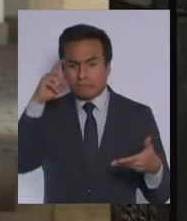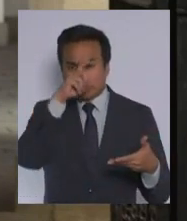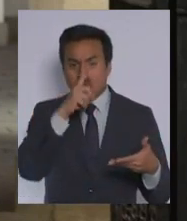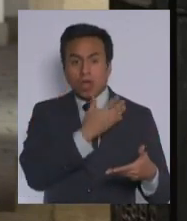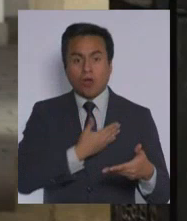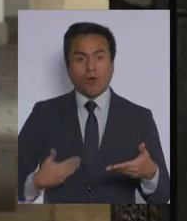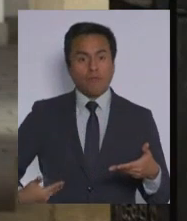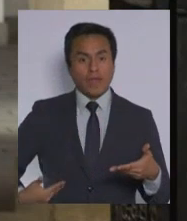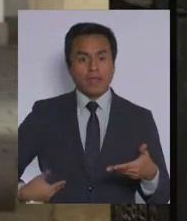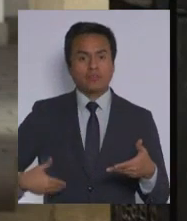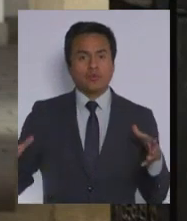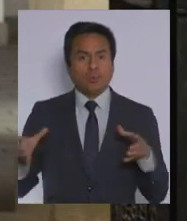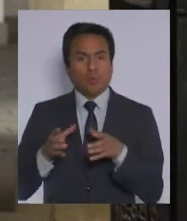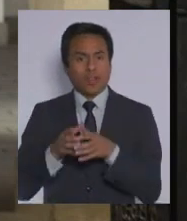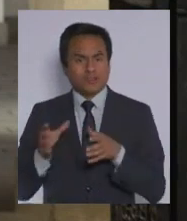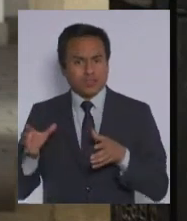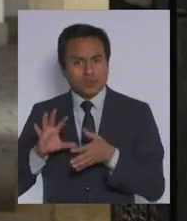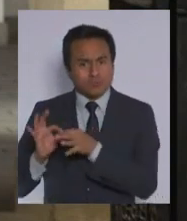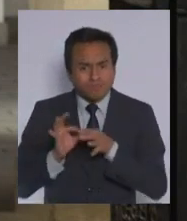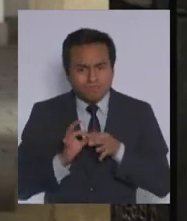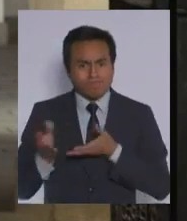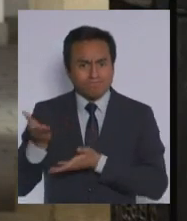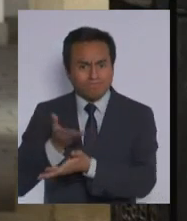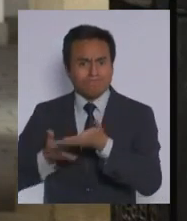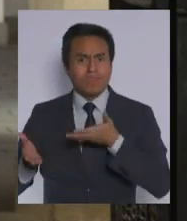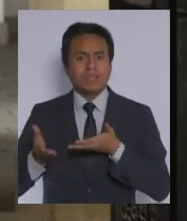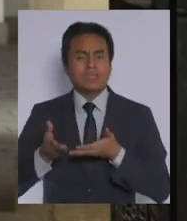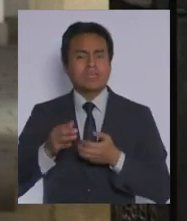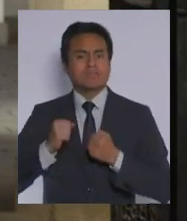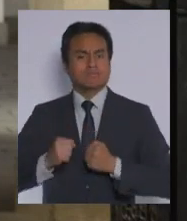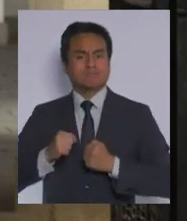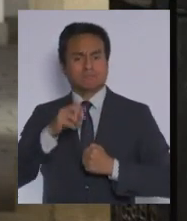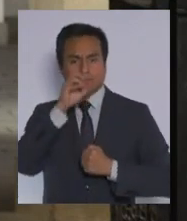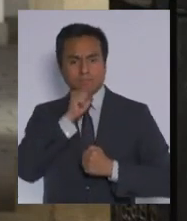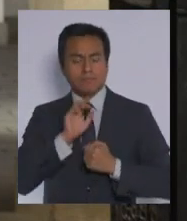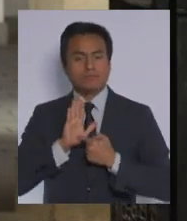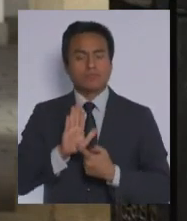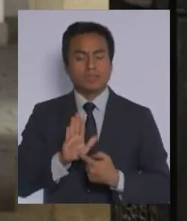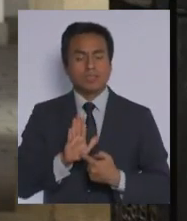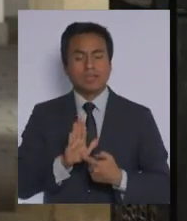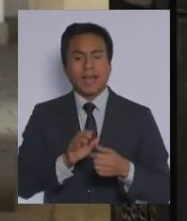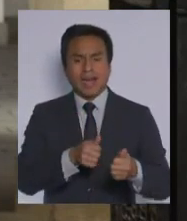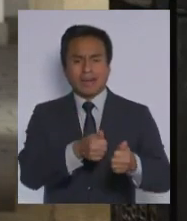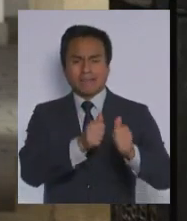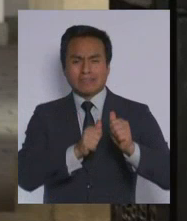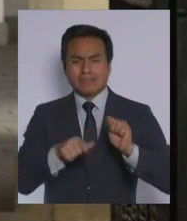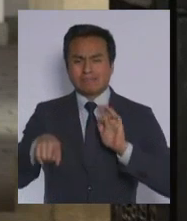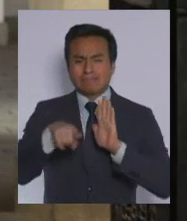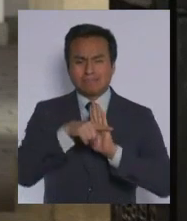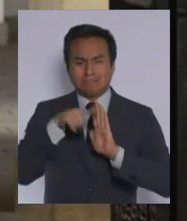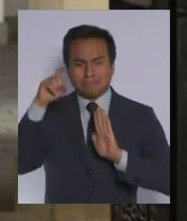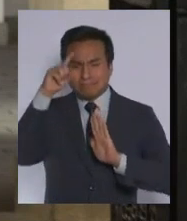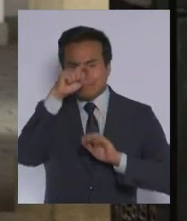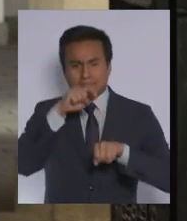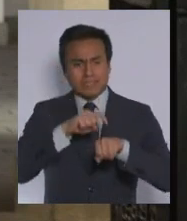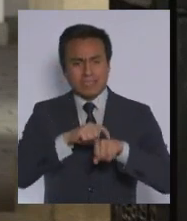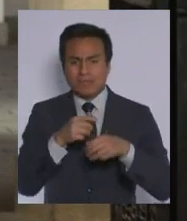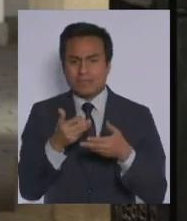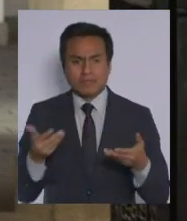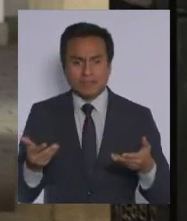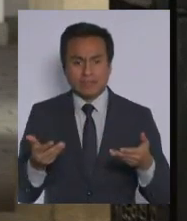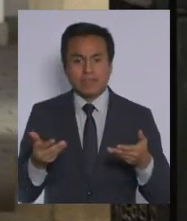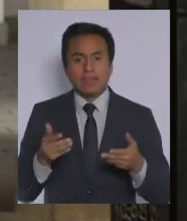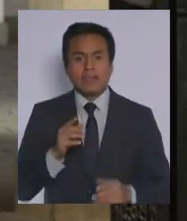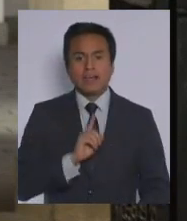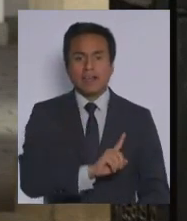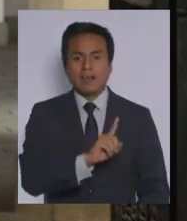los gobiernos y las coaliciones prueban su temple son en la adversidad en los momentos difíciles cuando